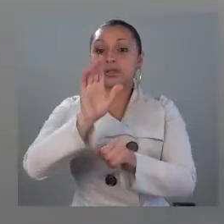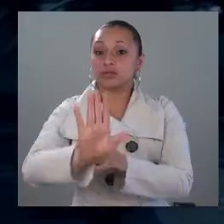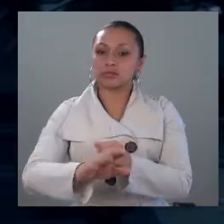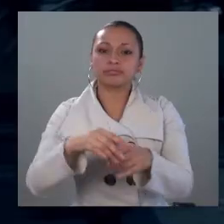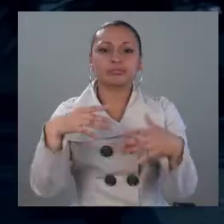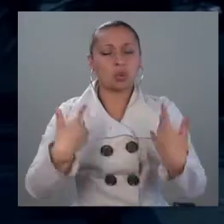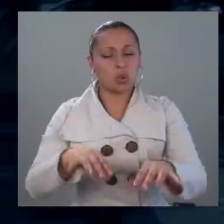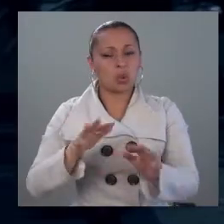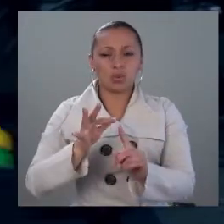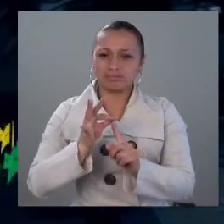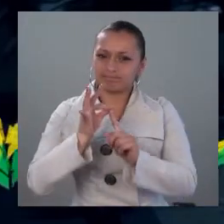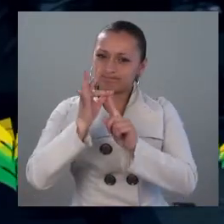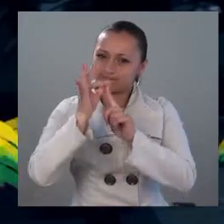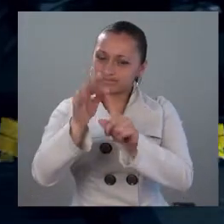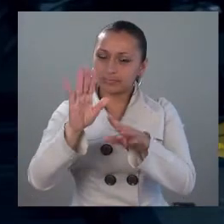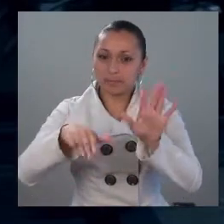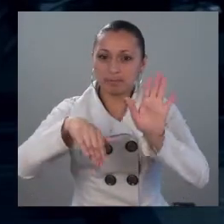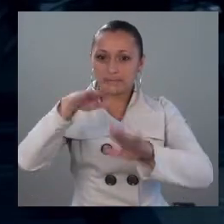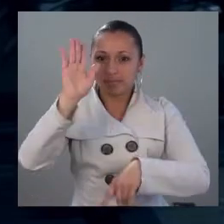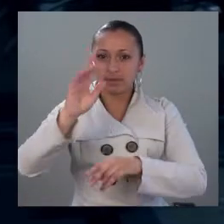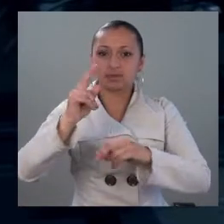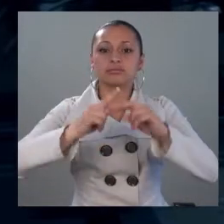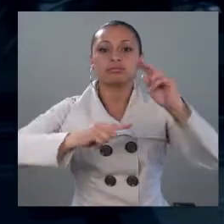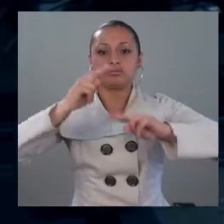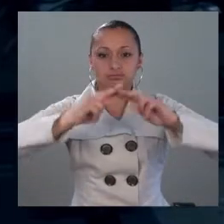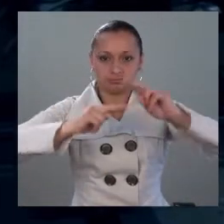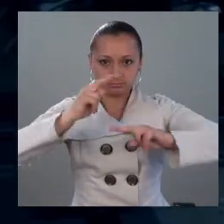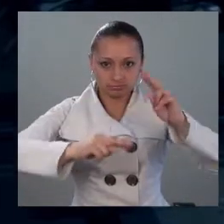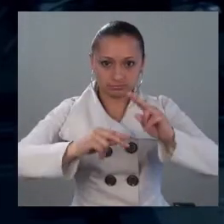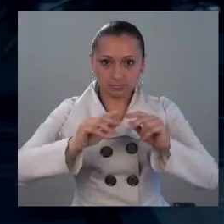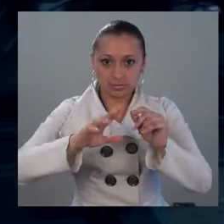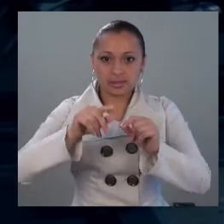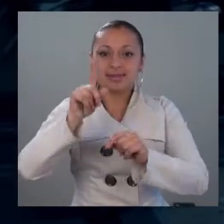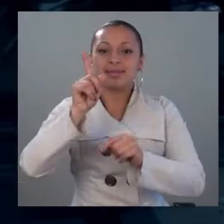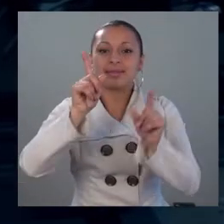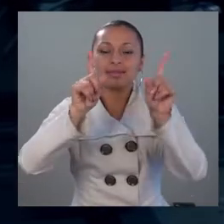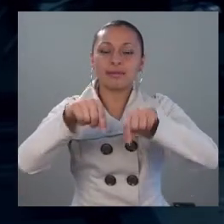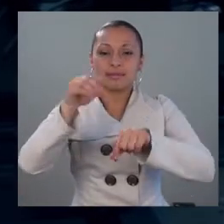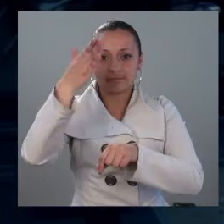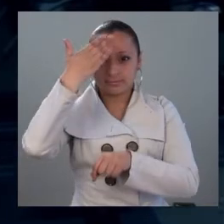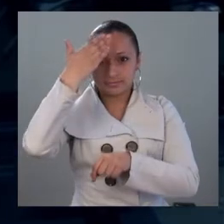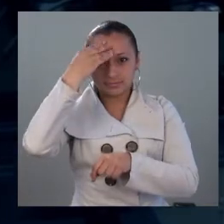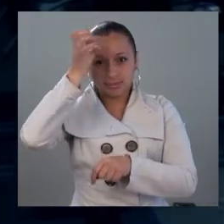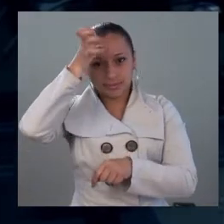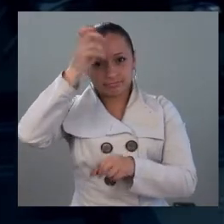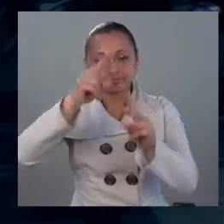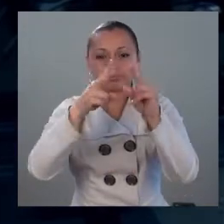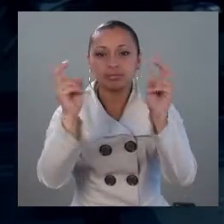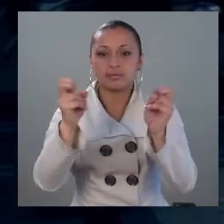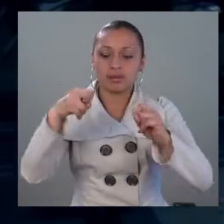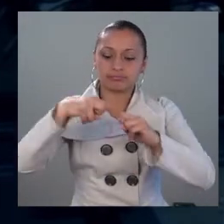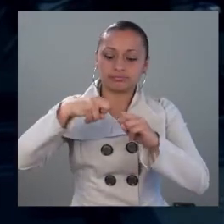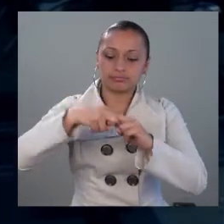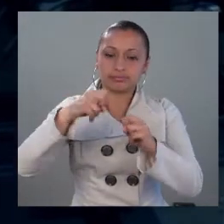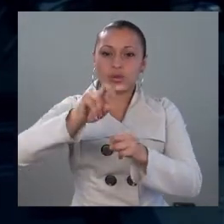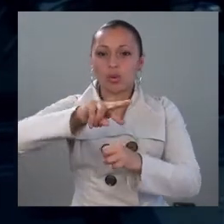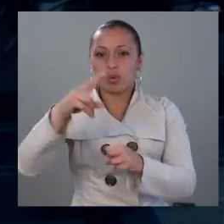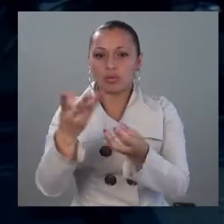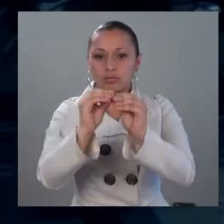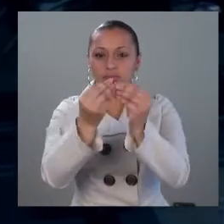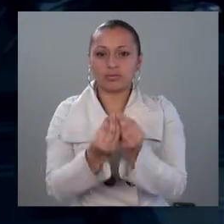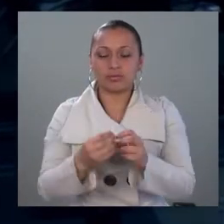compañía especializada de infraestructura sobre generación energética.